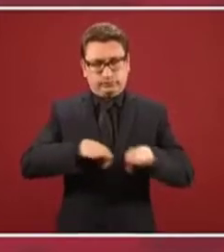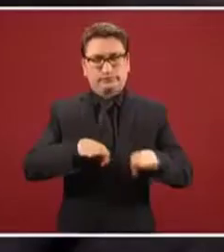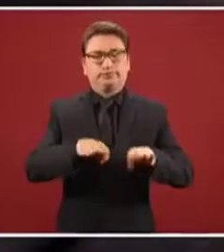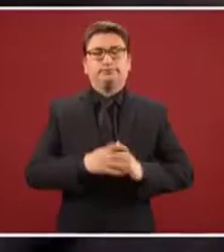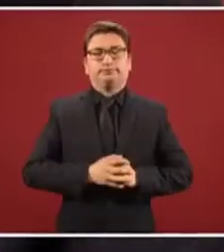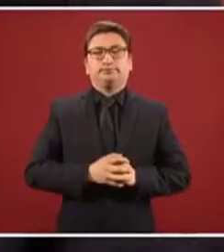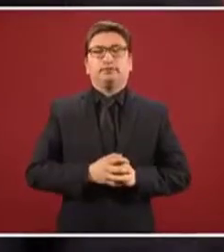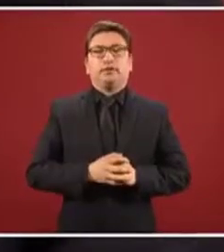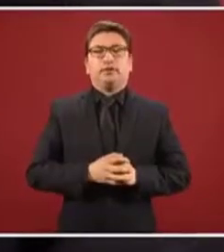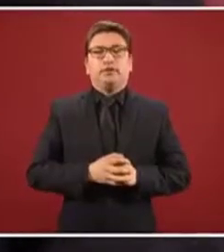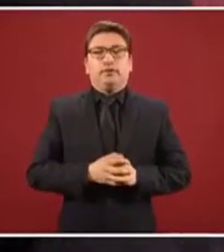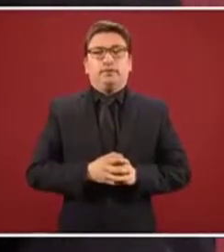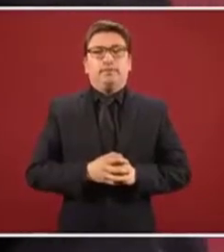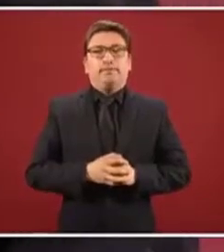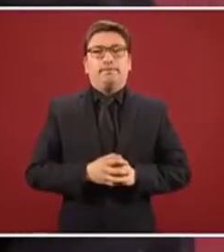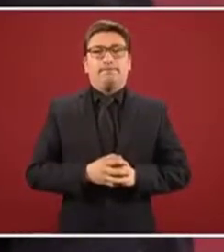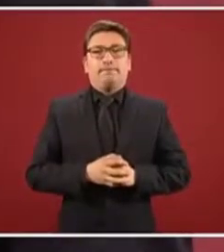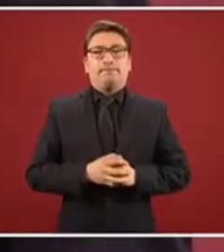protegiendo a